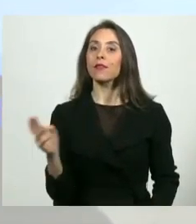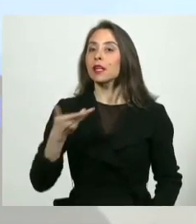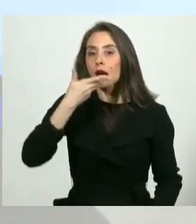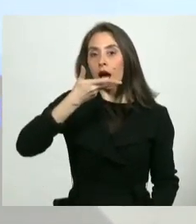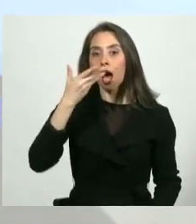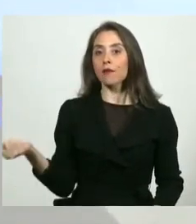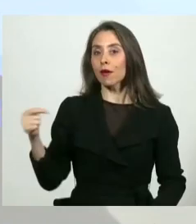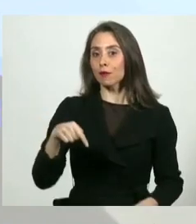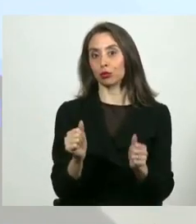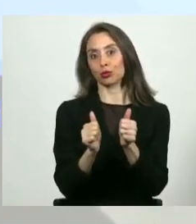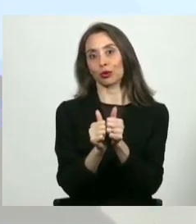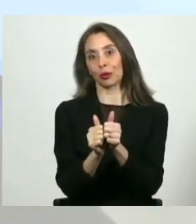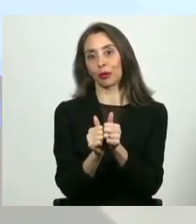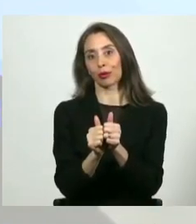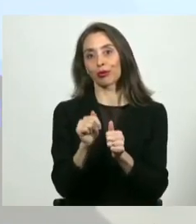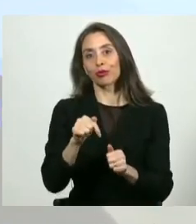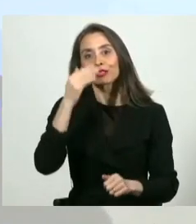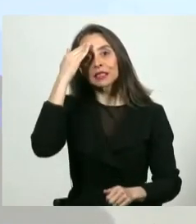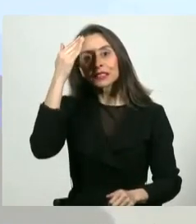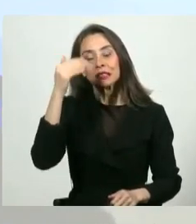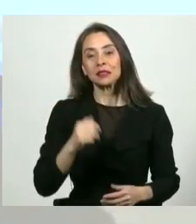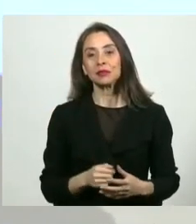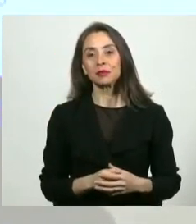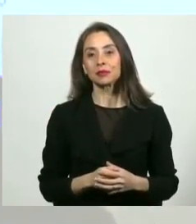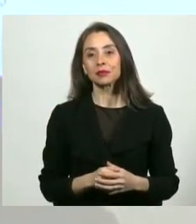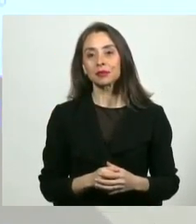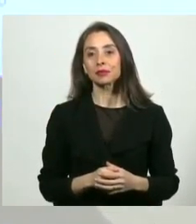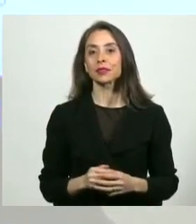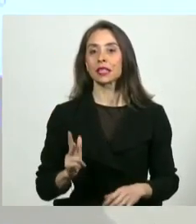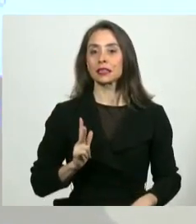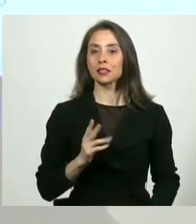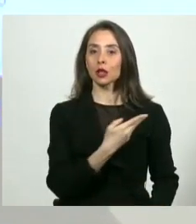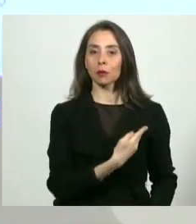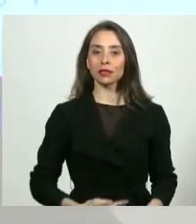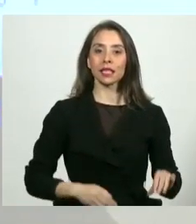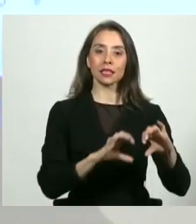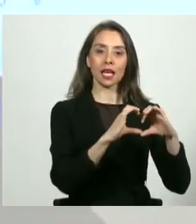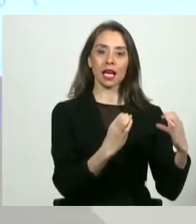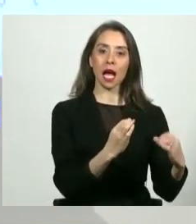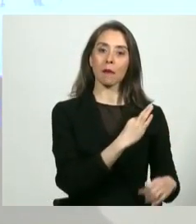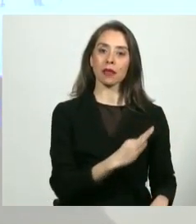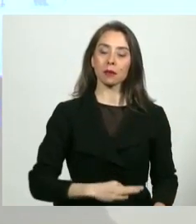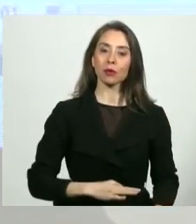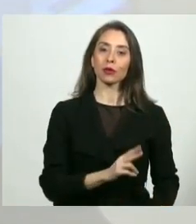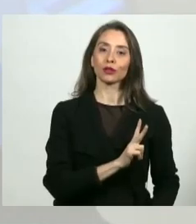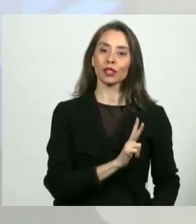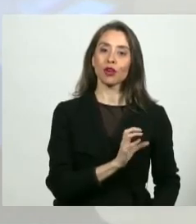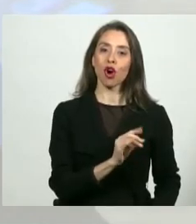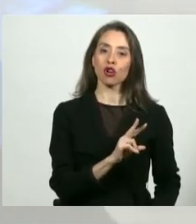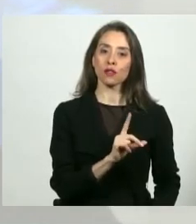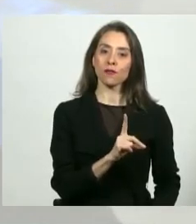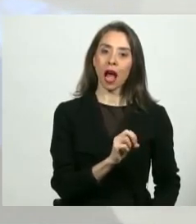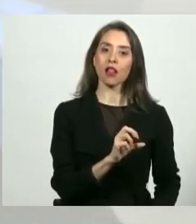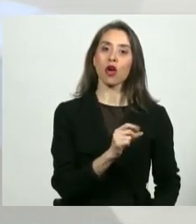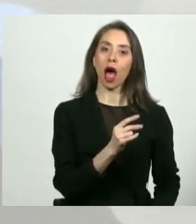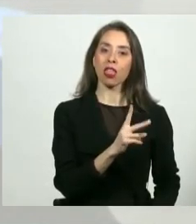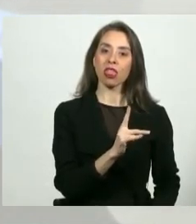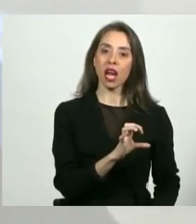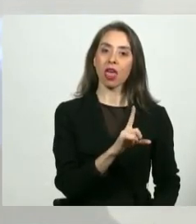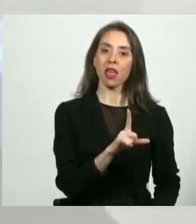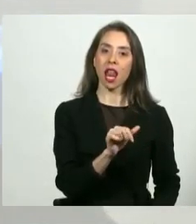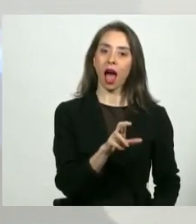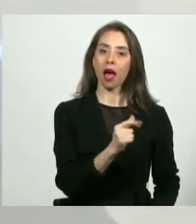está dando en esta jornada. Obviamente también al señor presidente de la Cámara de Diputados, don Osvaldo Andrade Lara, quien se tuvo que retirar porque tiene que abrir